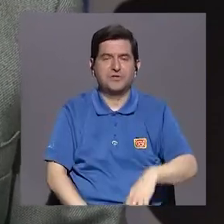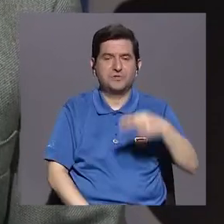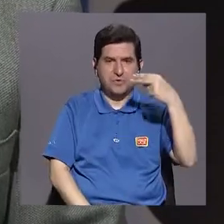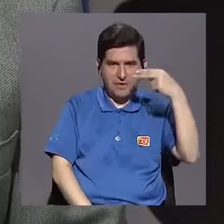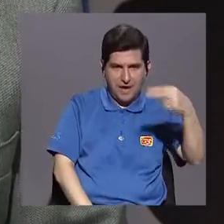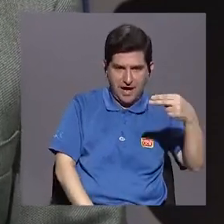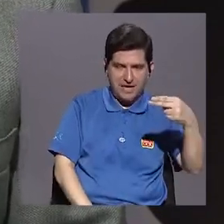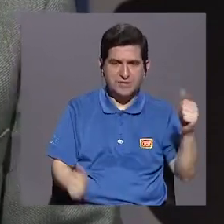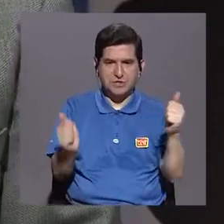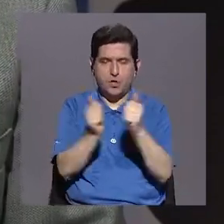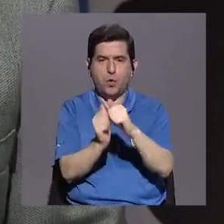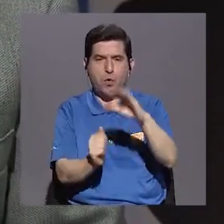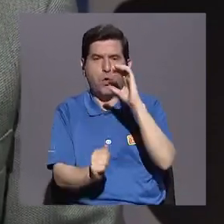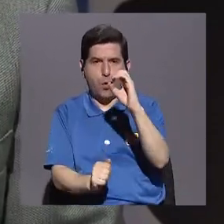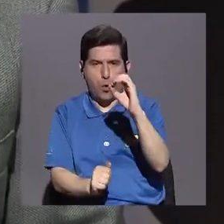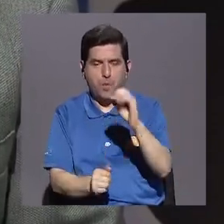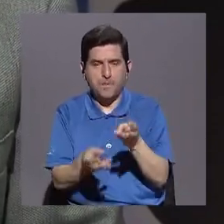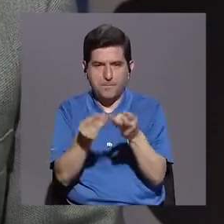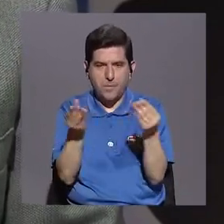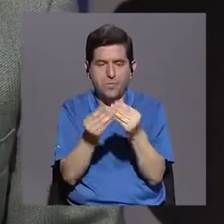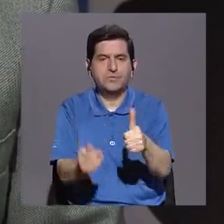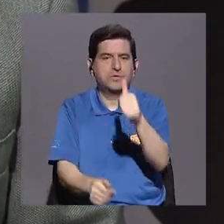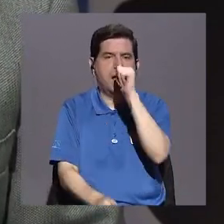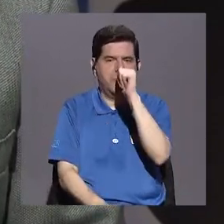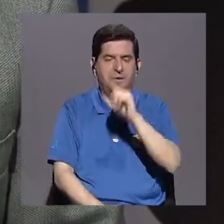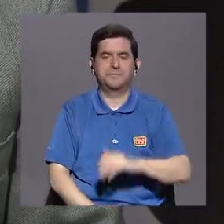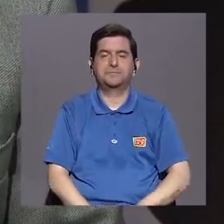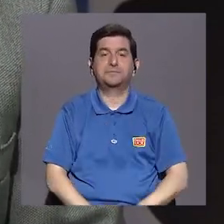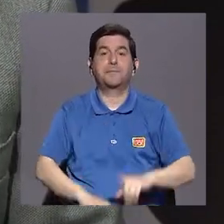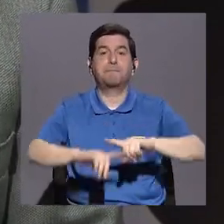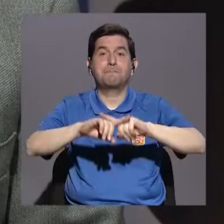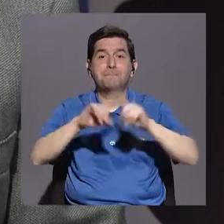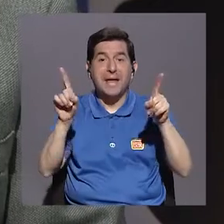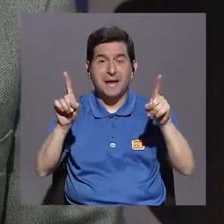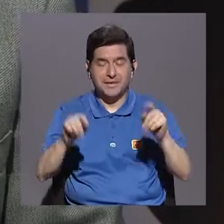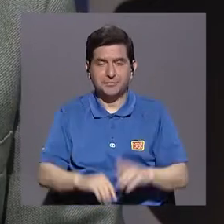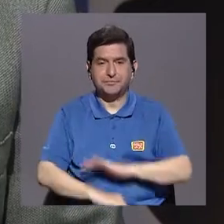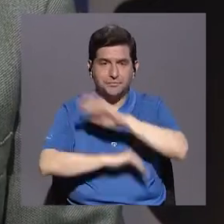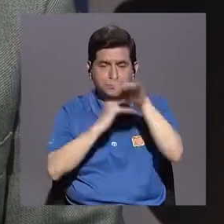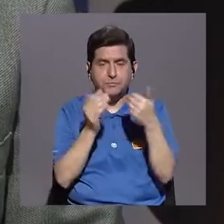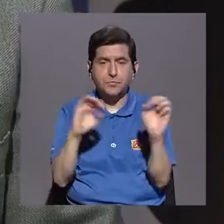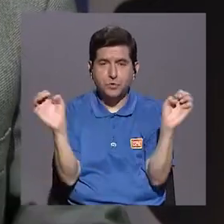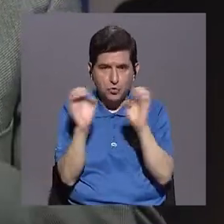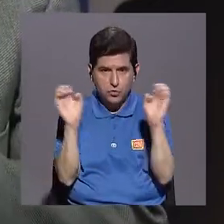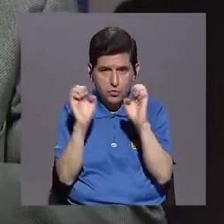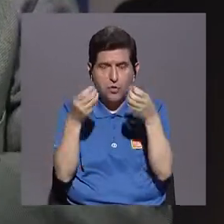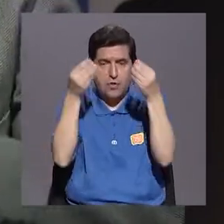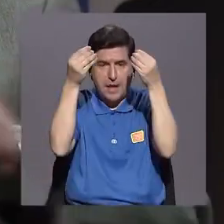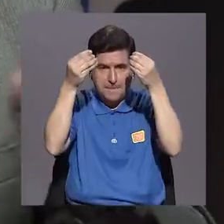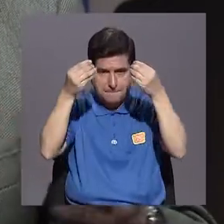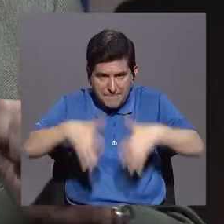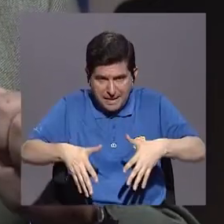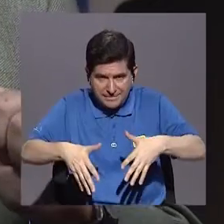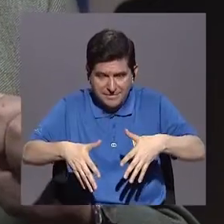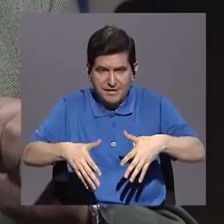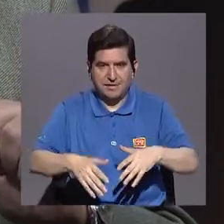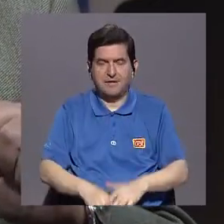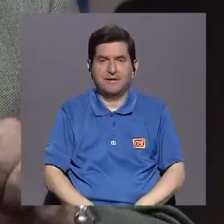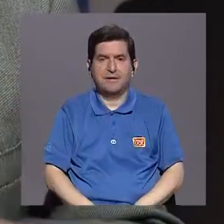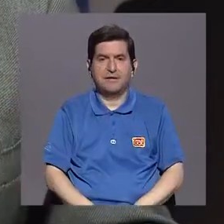con oxígeno para producir agua pero en vez de que toda esa energía se pierda como